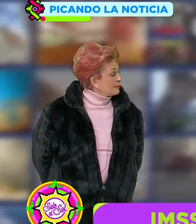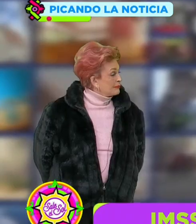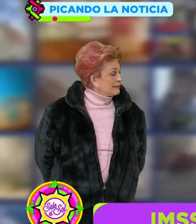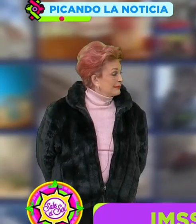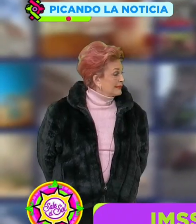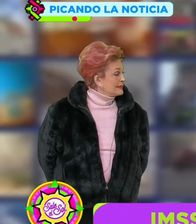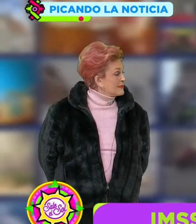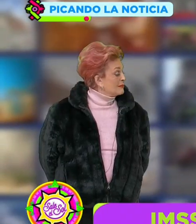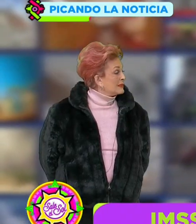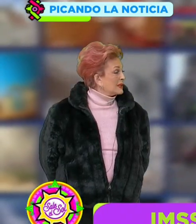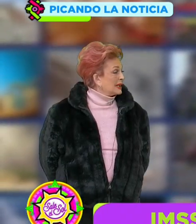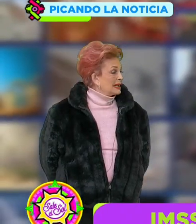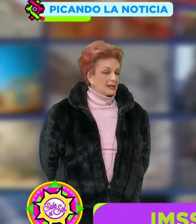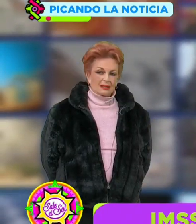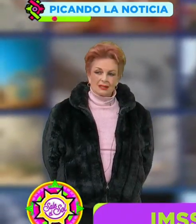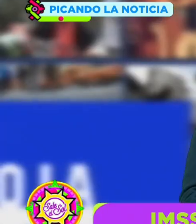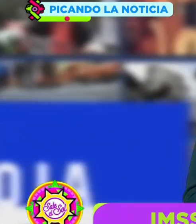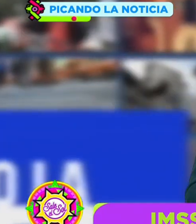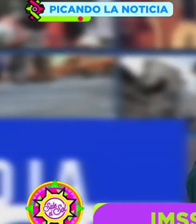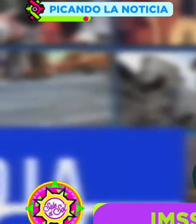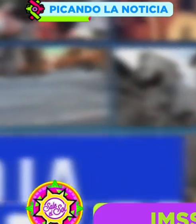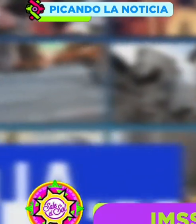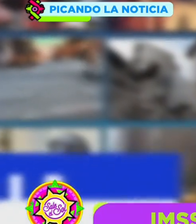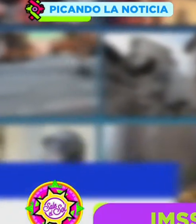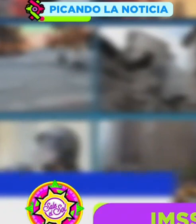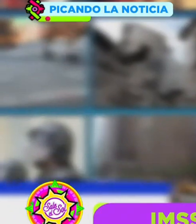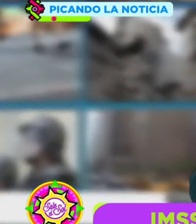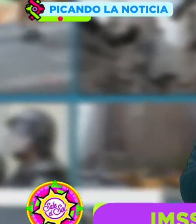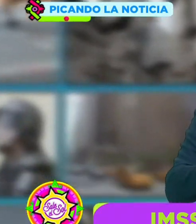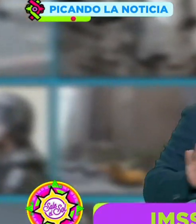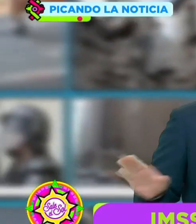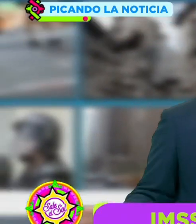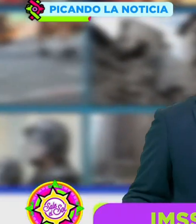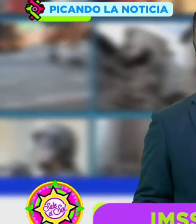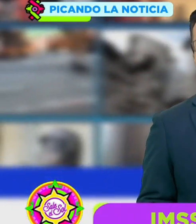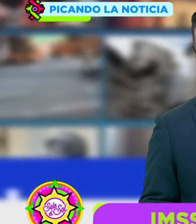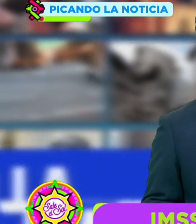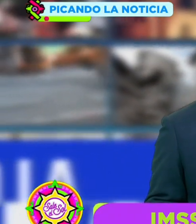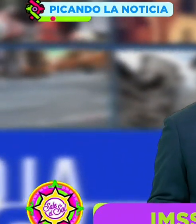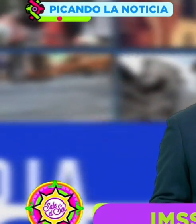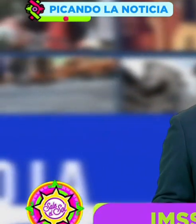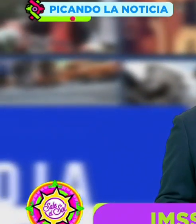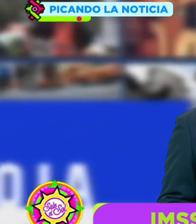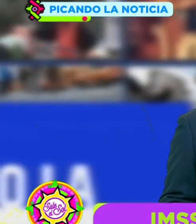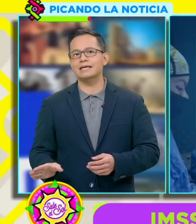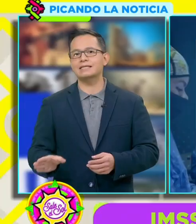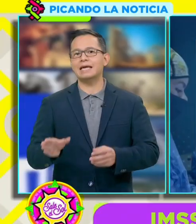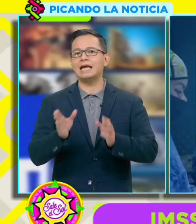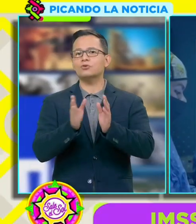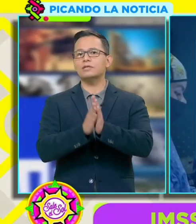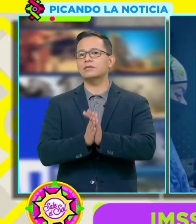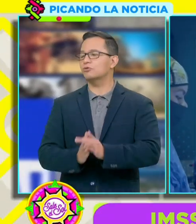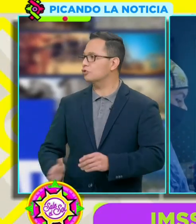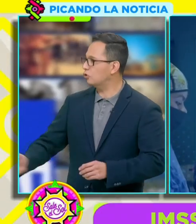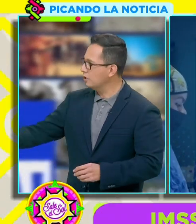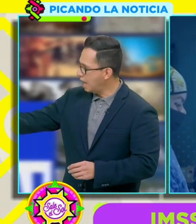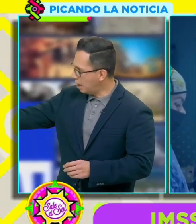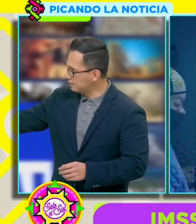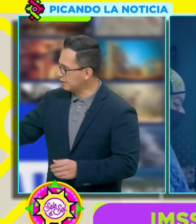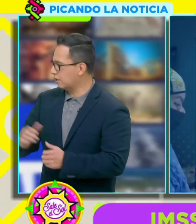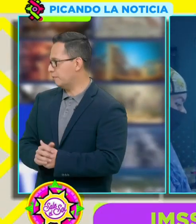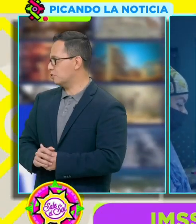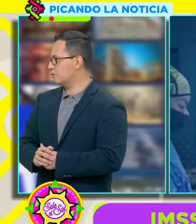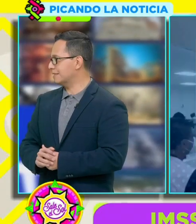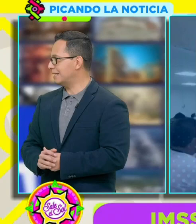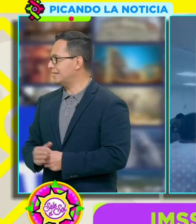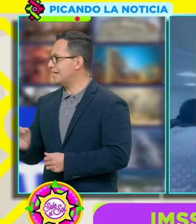pues hizo un homenaje al centro médico, ¿no? Y al IMSS. Y es que traigo esto porque el IMSS cumple 79 años de existencia. Es una institución, ahorita